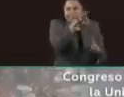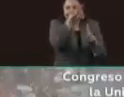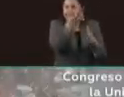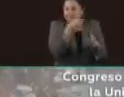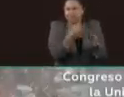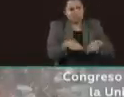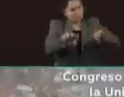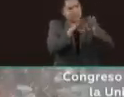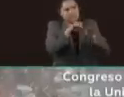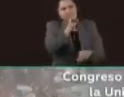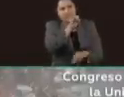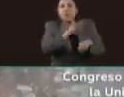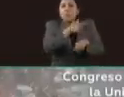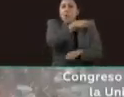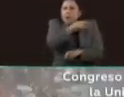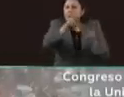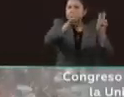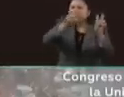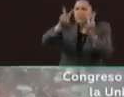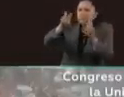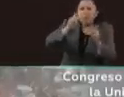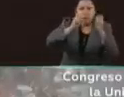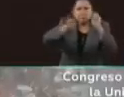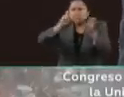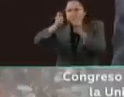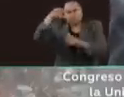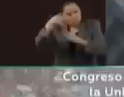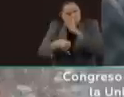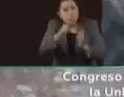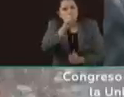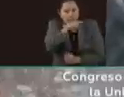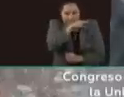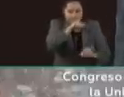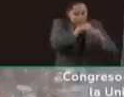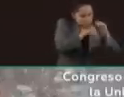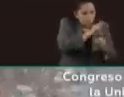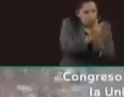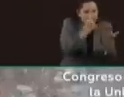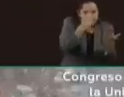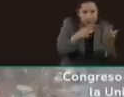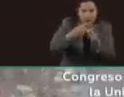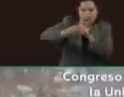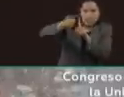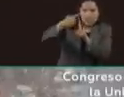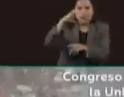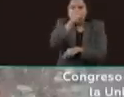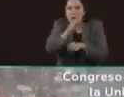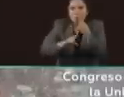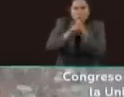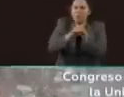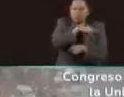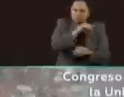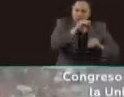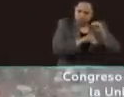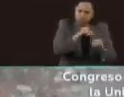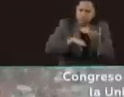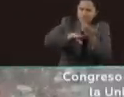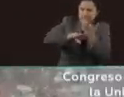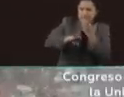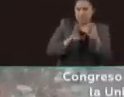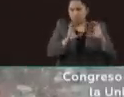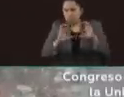diseñado e implementado políticas públicas para enfrentarlo. Los verdes y la presidenta Sheinbaum compartimos y reconocemos la